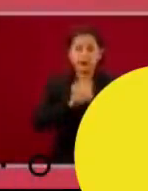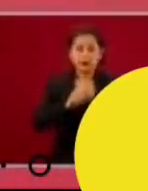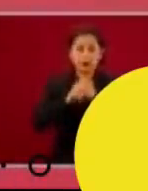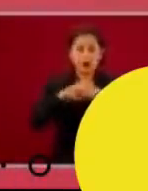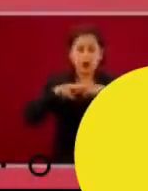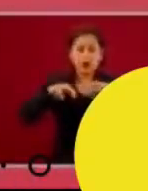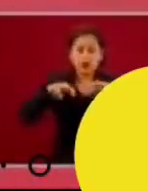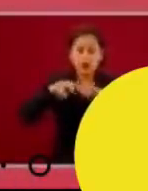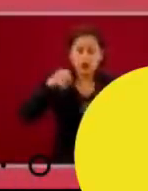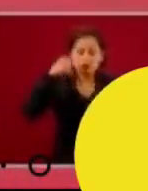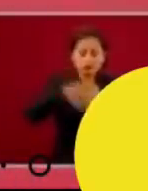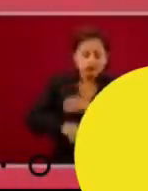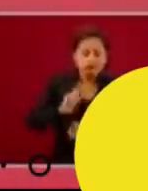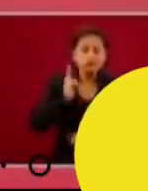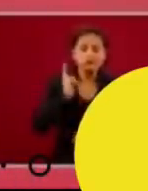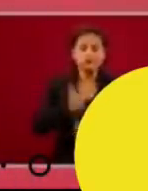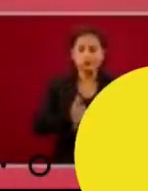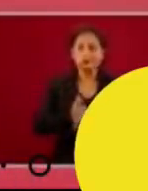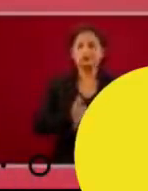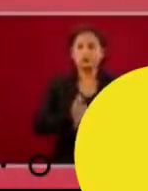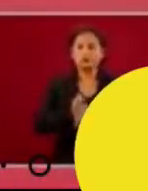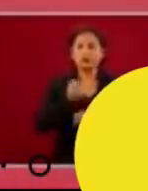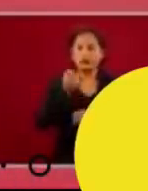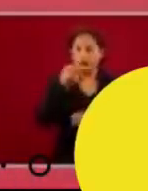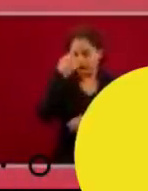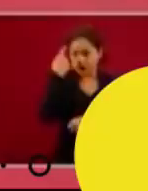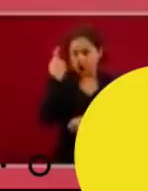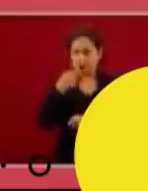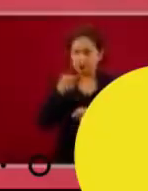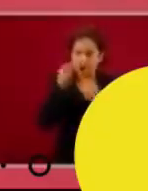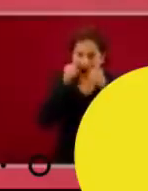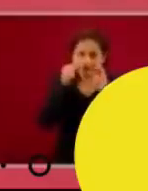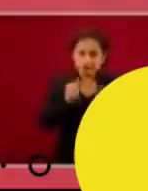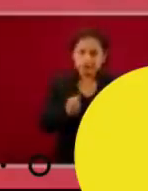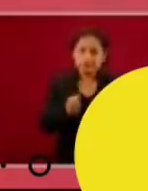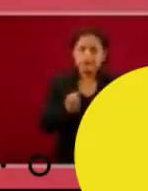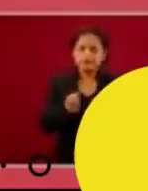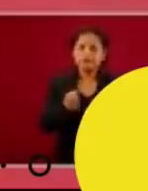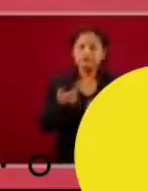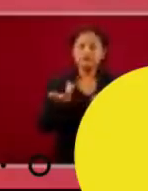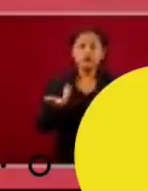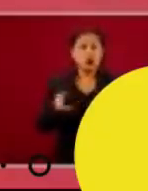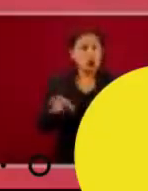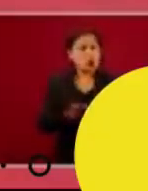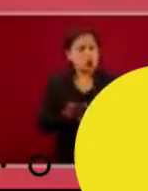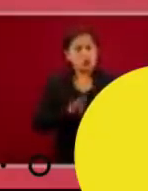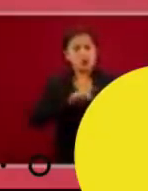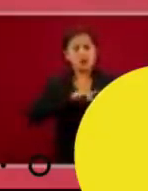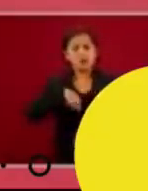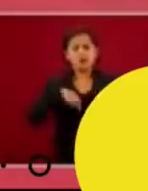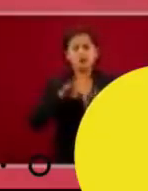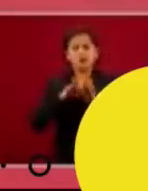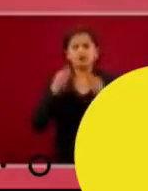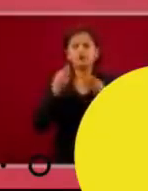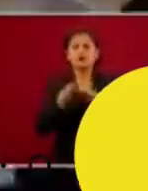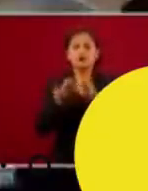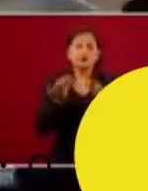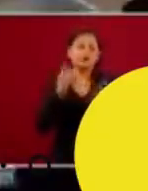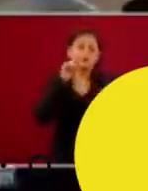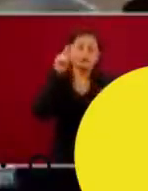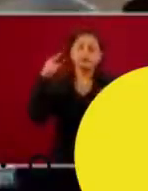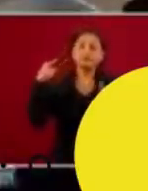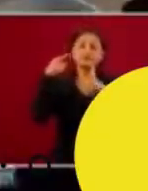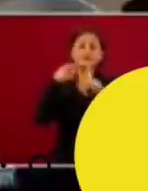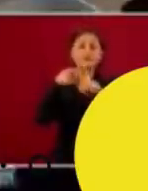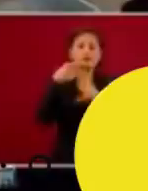en la estrategia, lo básico es el mantener la integración familiar, que